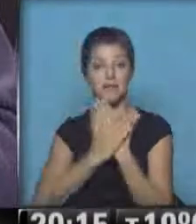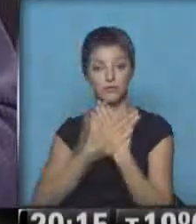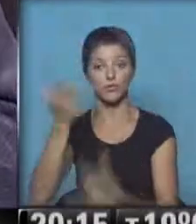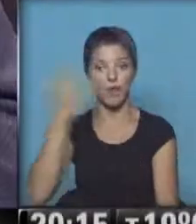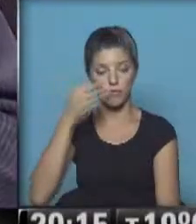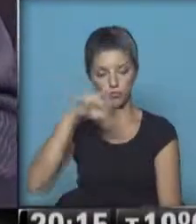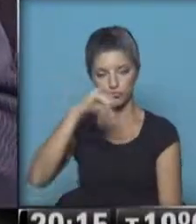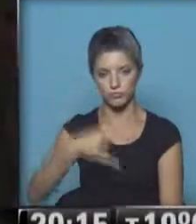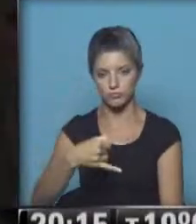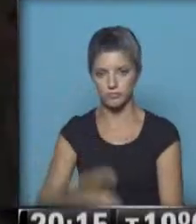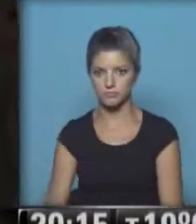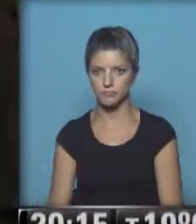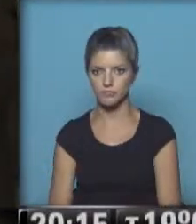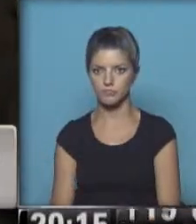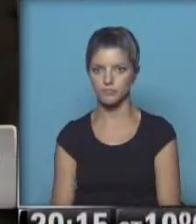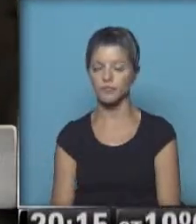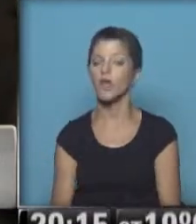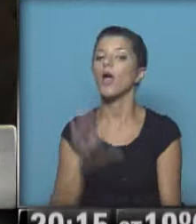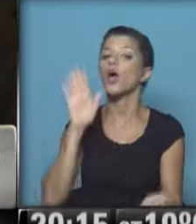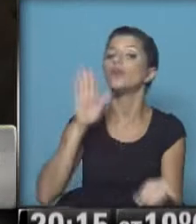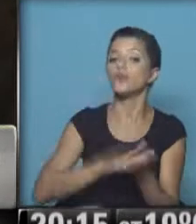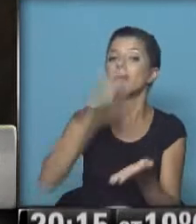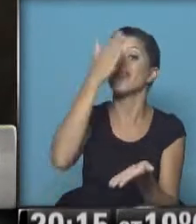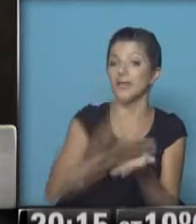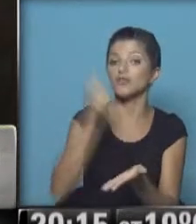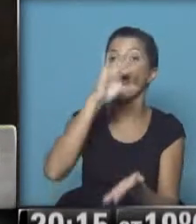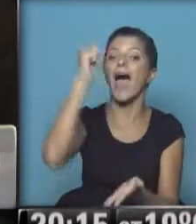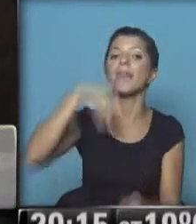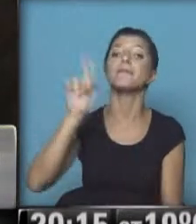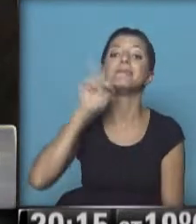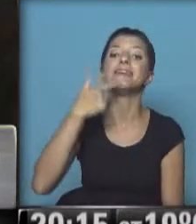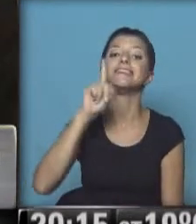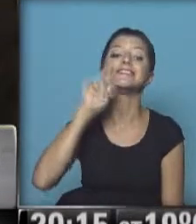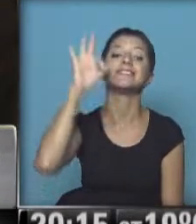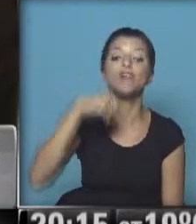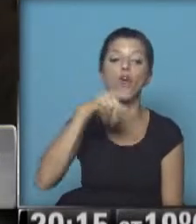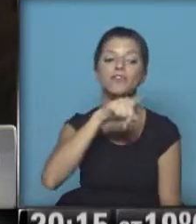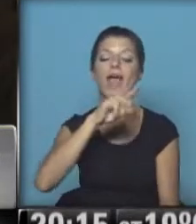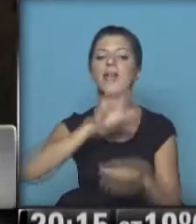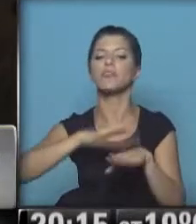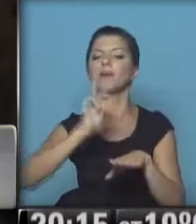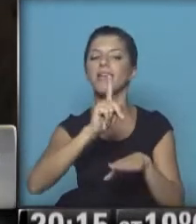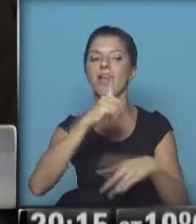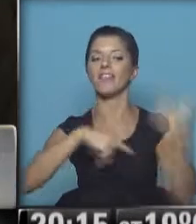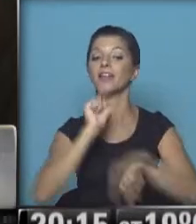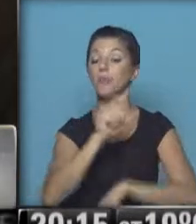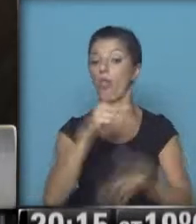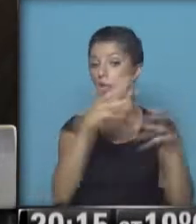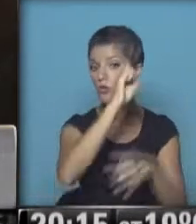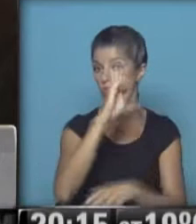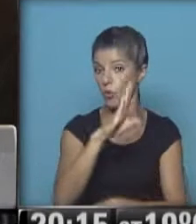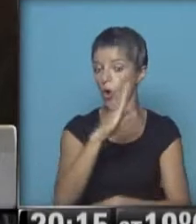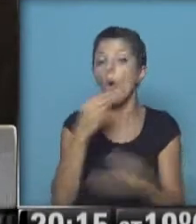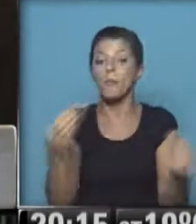Vamos. El derecho de admisión se lo encajen a los directivos. ¿Por qué razón? Y porque los directivos después tienen